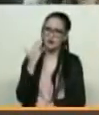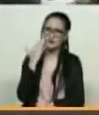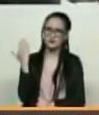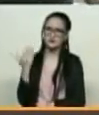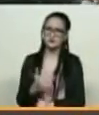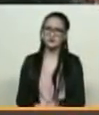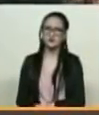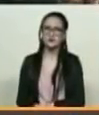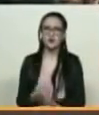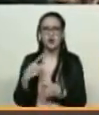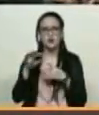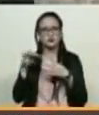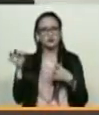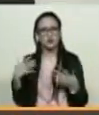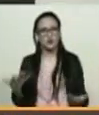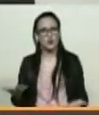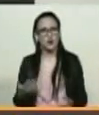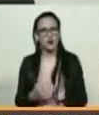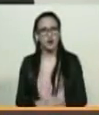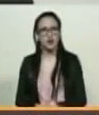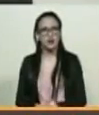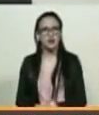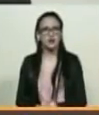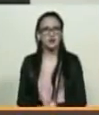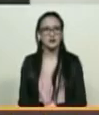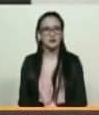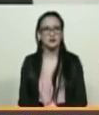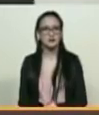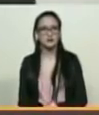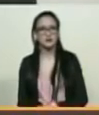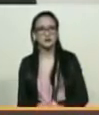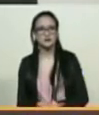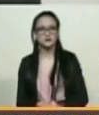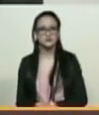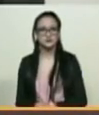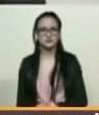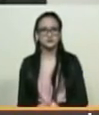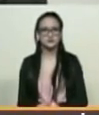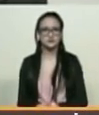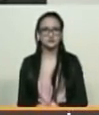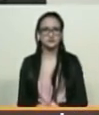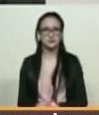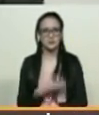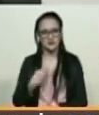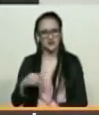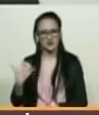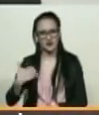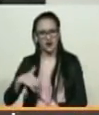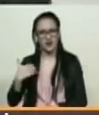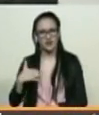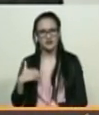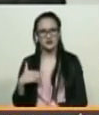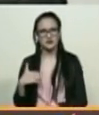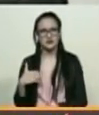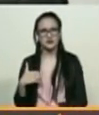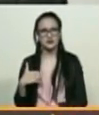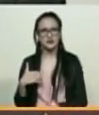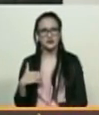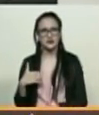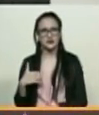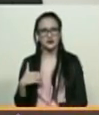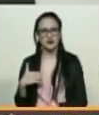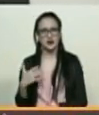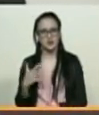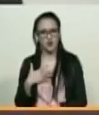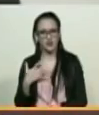¿Qué alternativa tienen? ¿Va a venir Macri a hacerles la tarea? ¿Cómo? Si ni siquiera puede ir a un estadio de fútbol en su propio país.